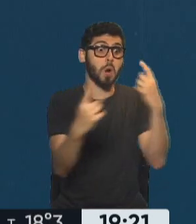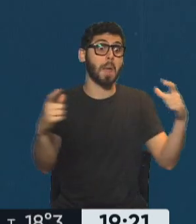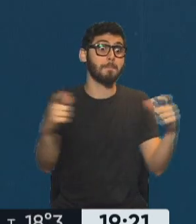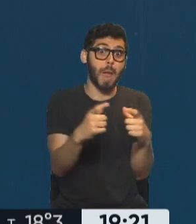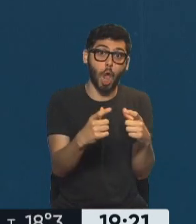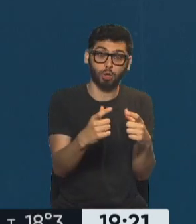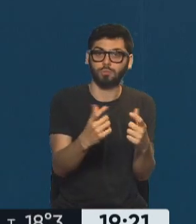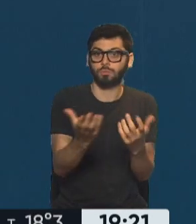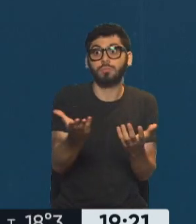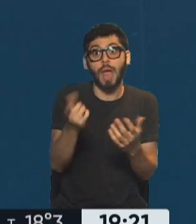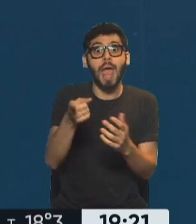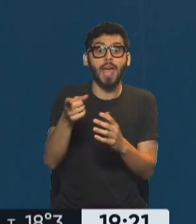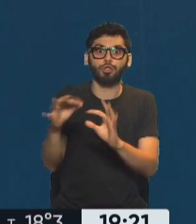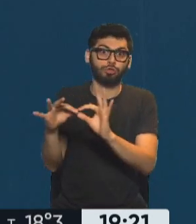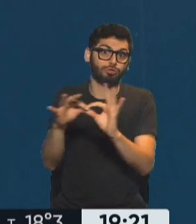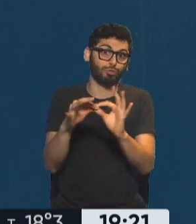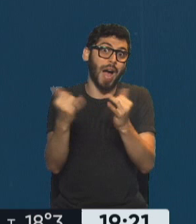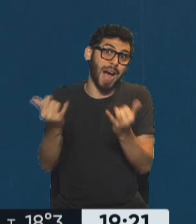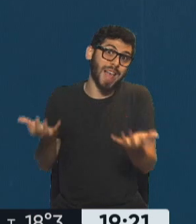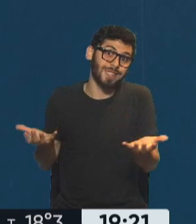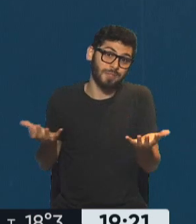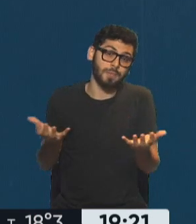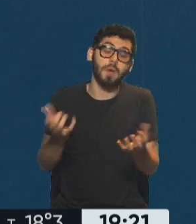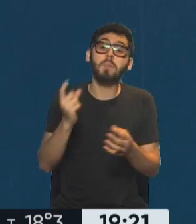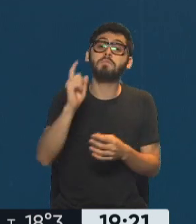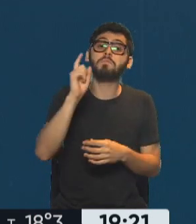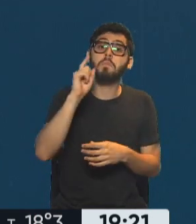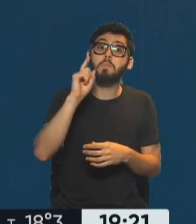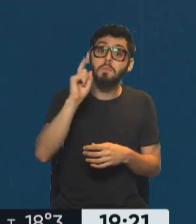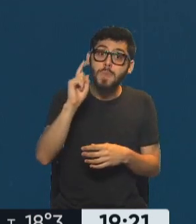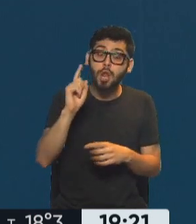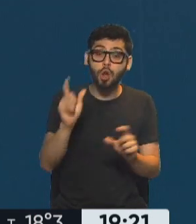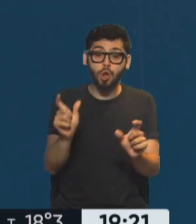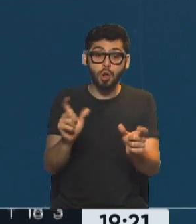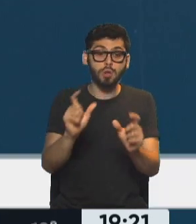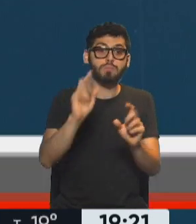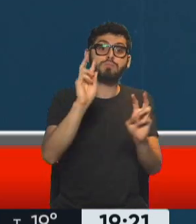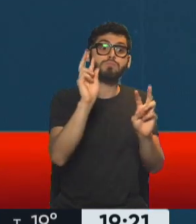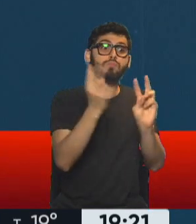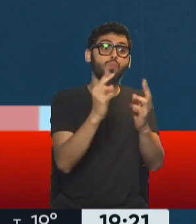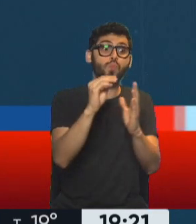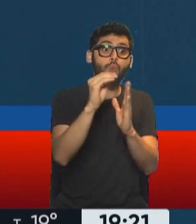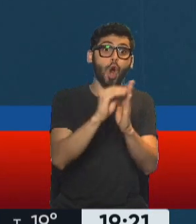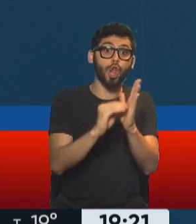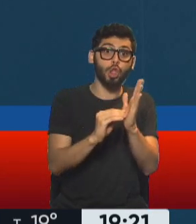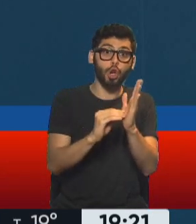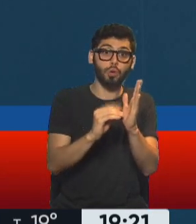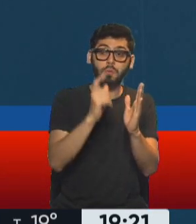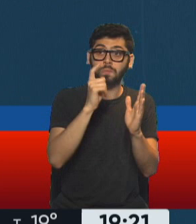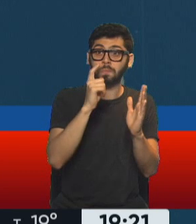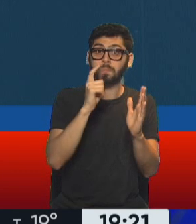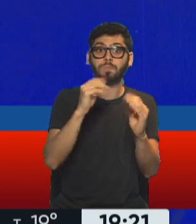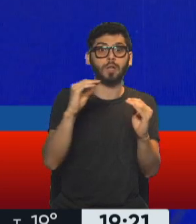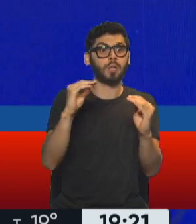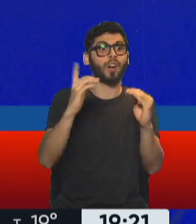está claramente relacionado. Aunque la proporción de fallecidos es un poco elevada, todavía